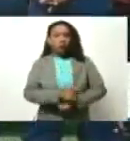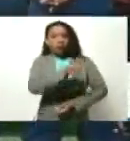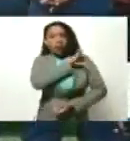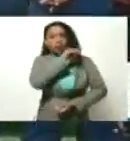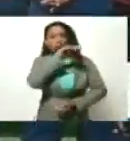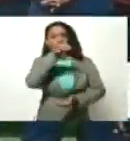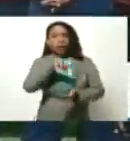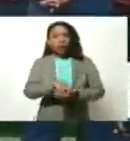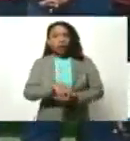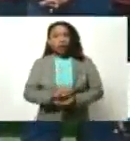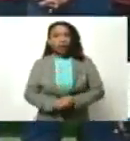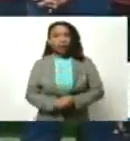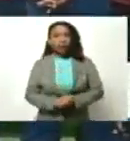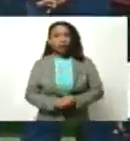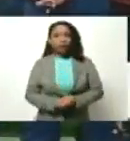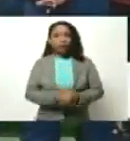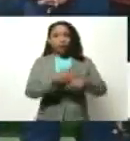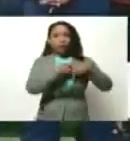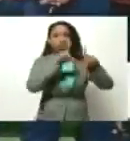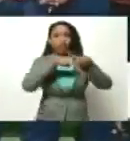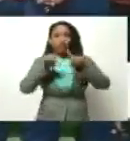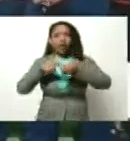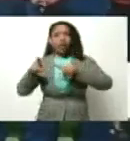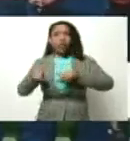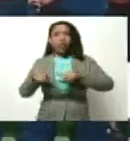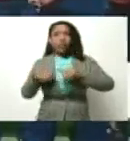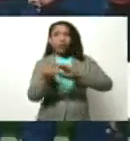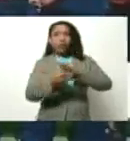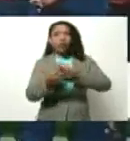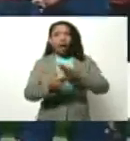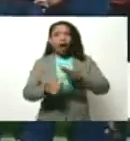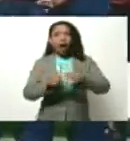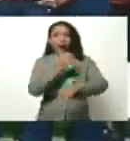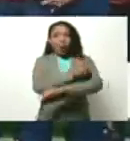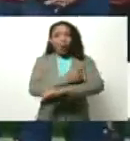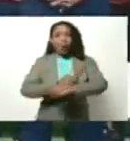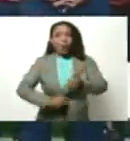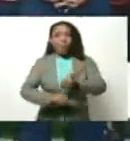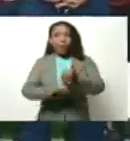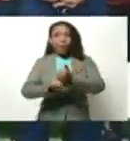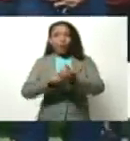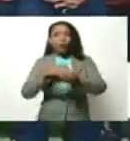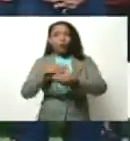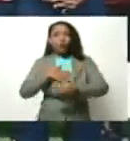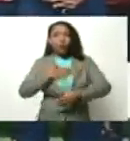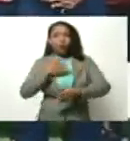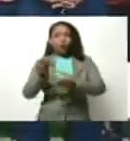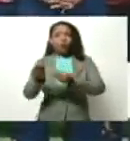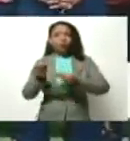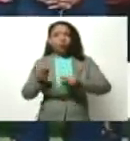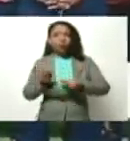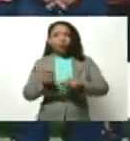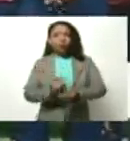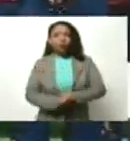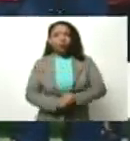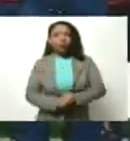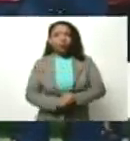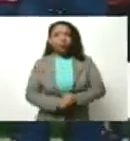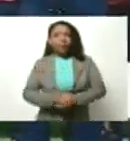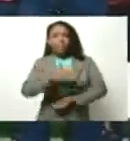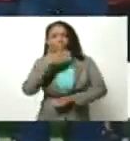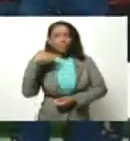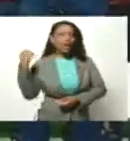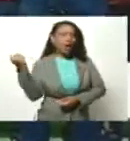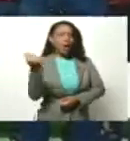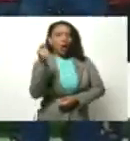Estatal de los distintos órganos auxiliares los pudieron dar de los mejores